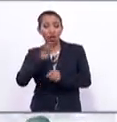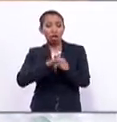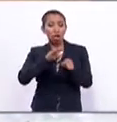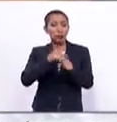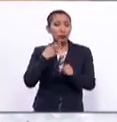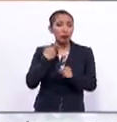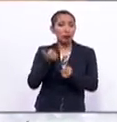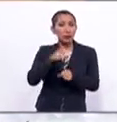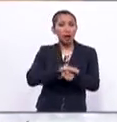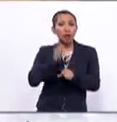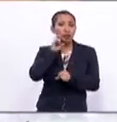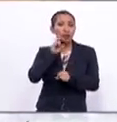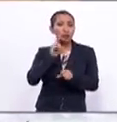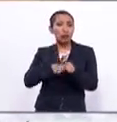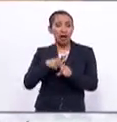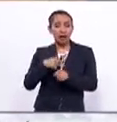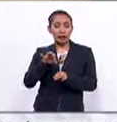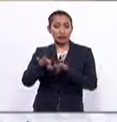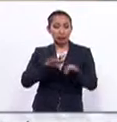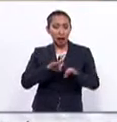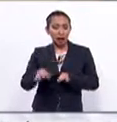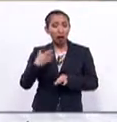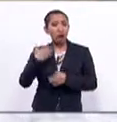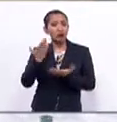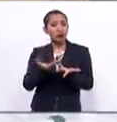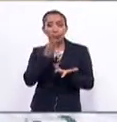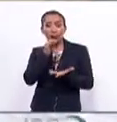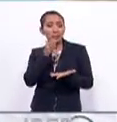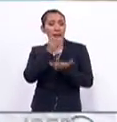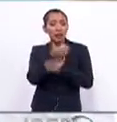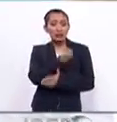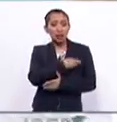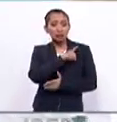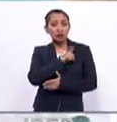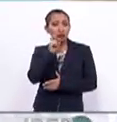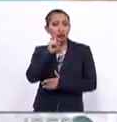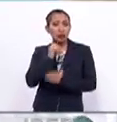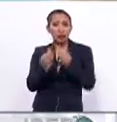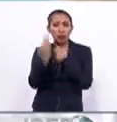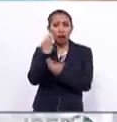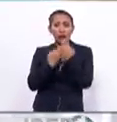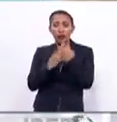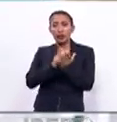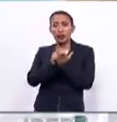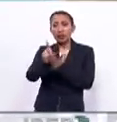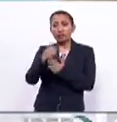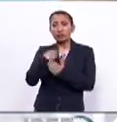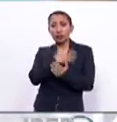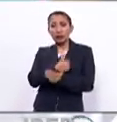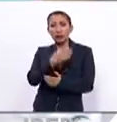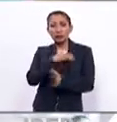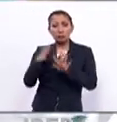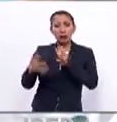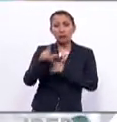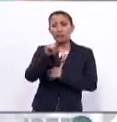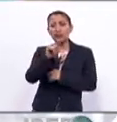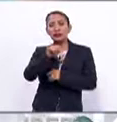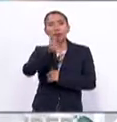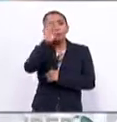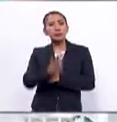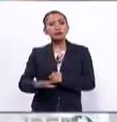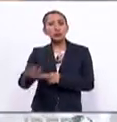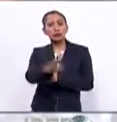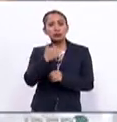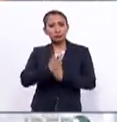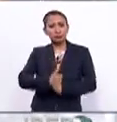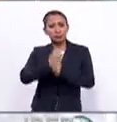político, administrativo o sexual en el trabajo, falta de acceso a la salud sexual y derechos reproductivos. Alrededor del 70%